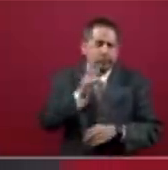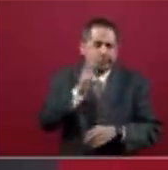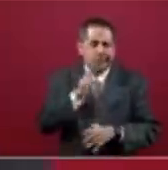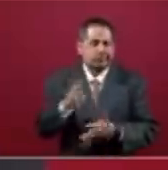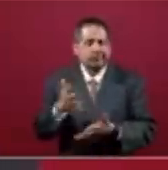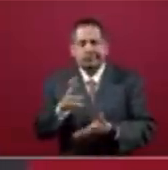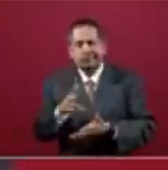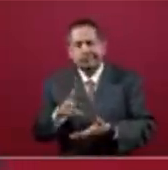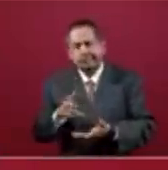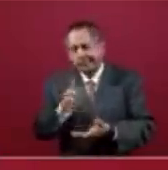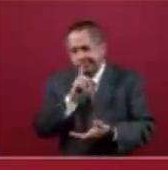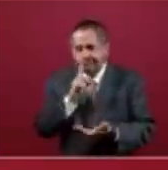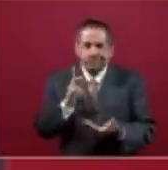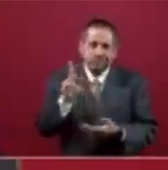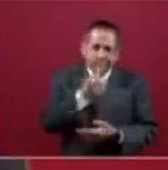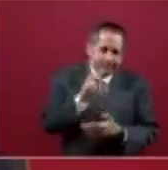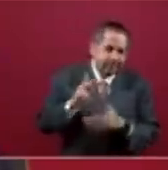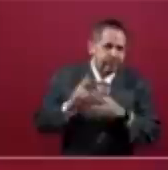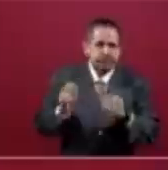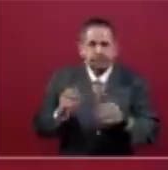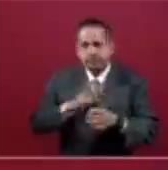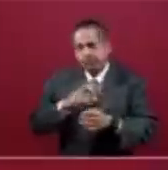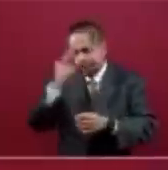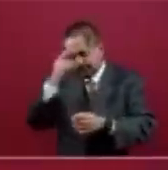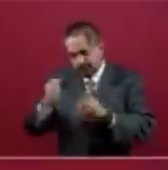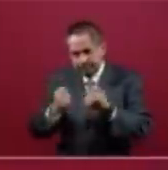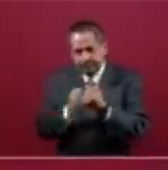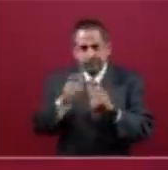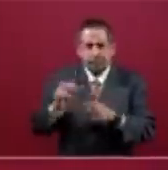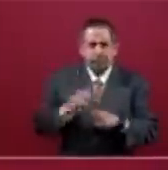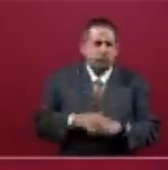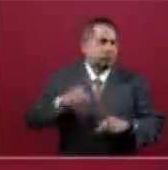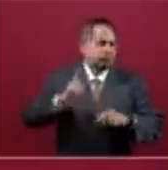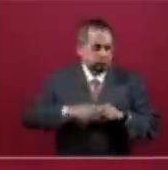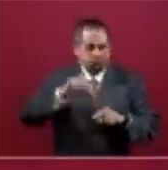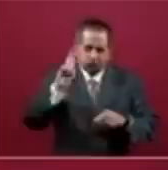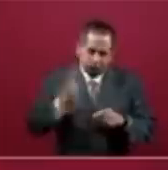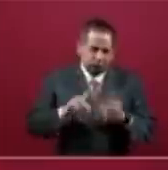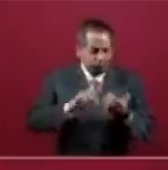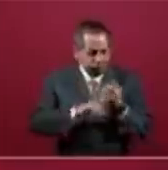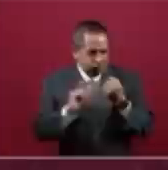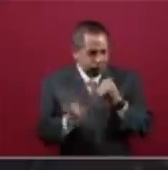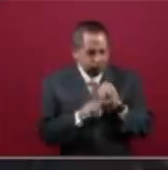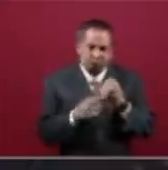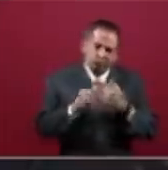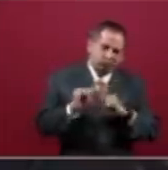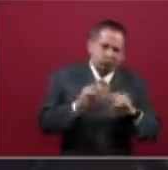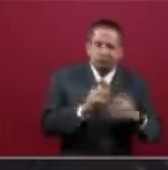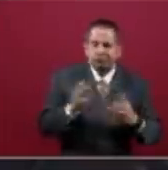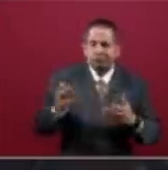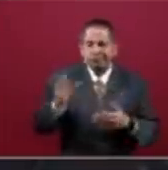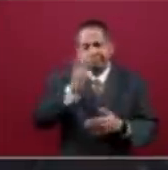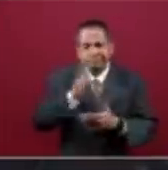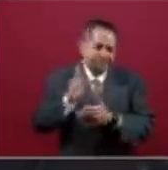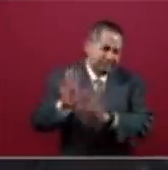hay sustento o no, quiénes son realmente los involucrados.